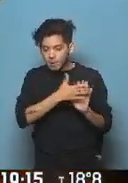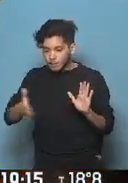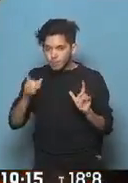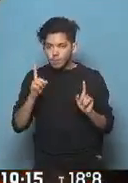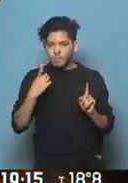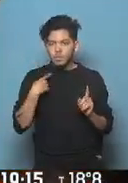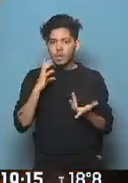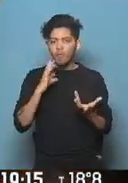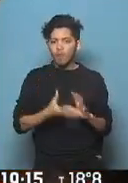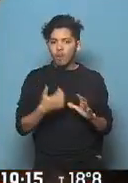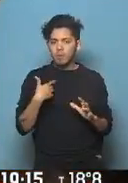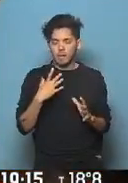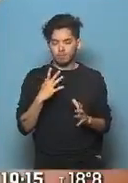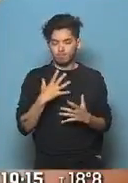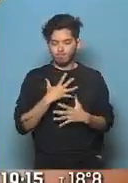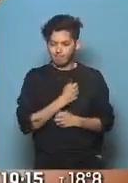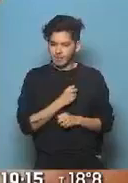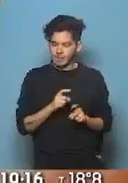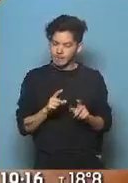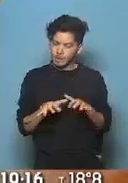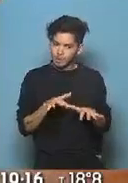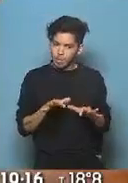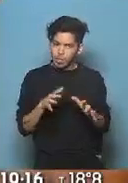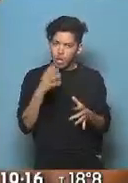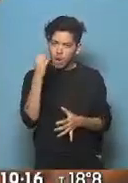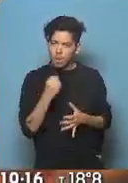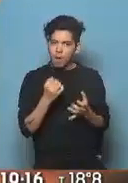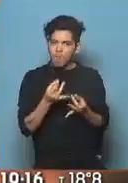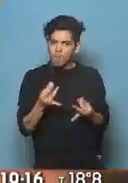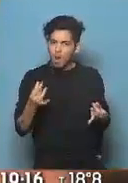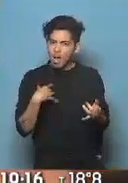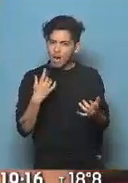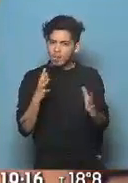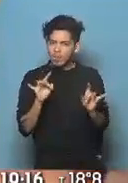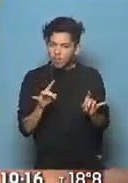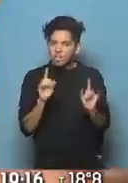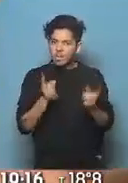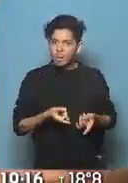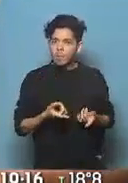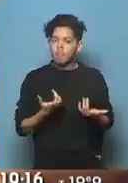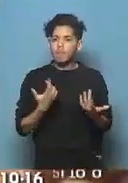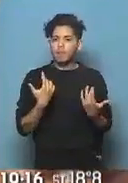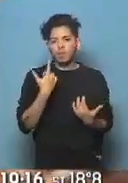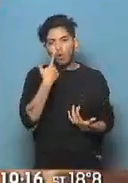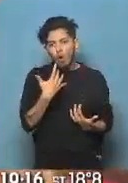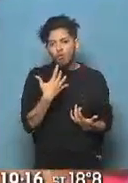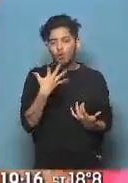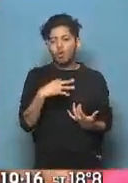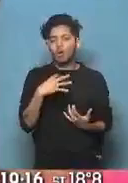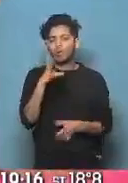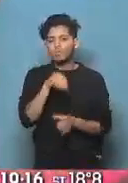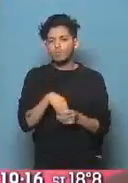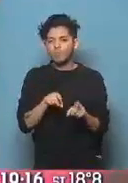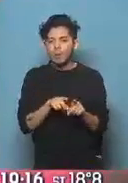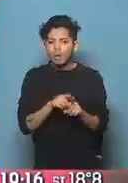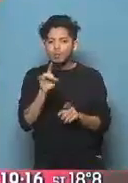rumbo económico desolador, digamos, una situación económica muy frágil, muy compleja y que evidentemente requiere no solo del